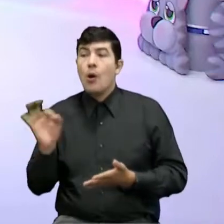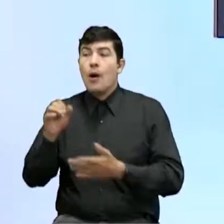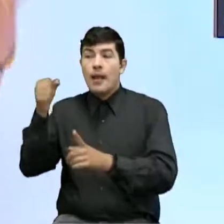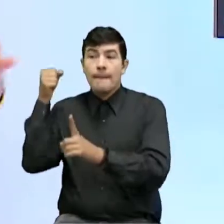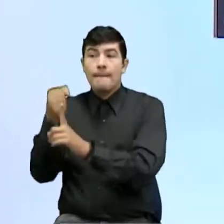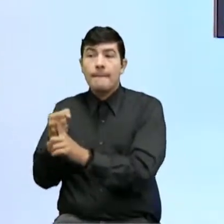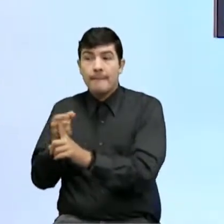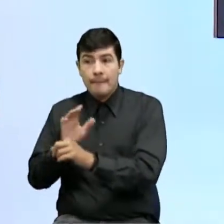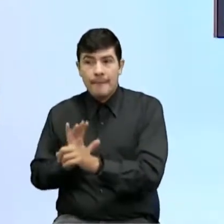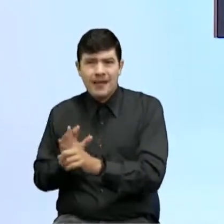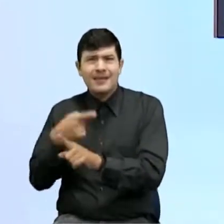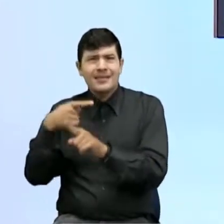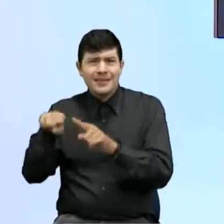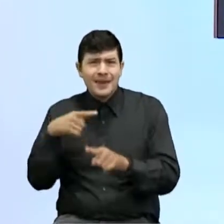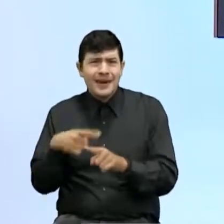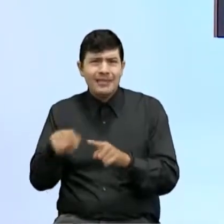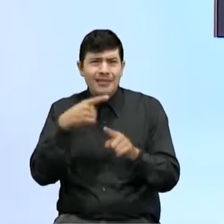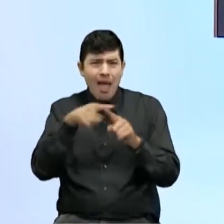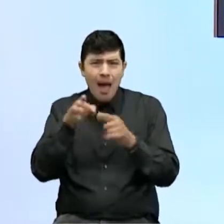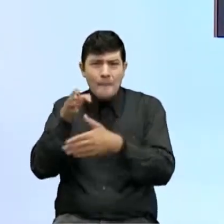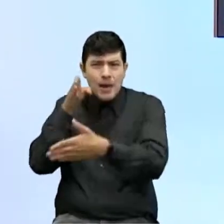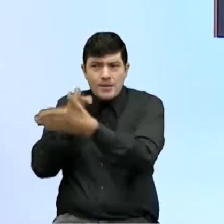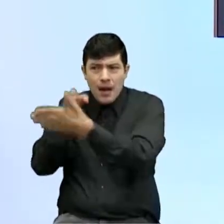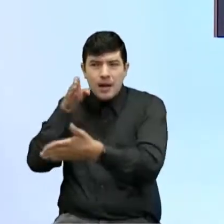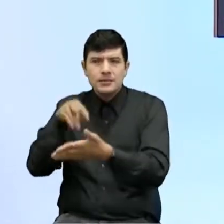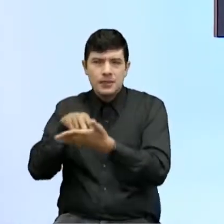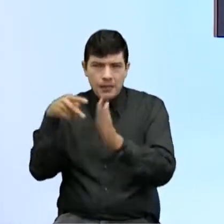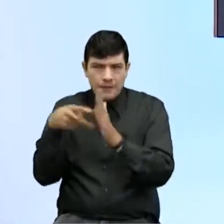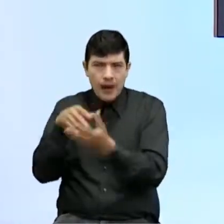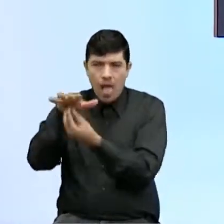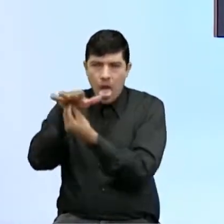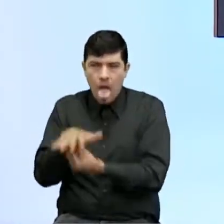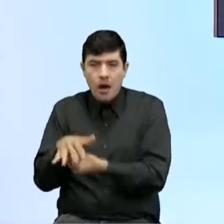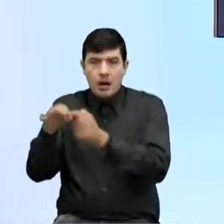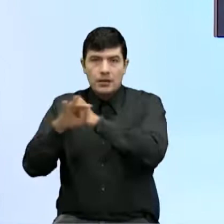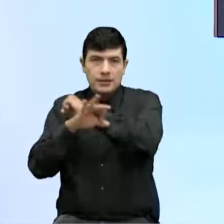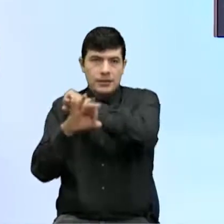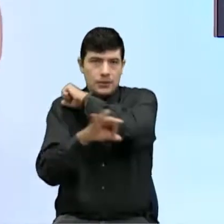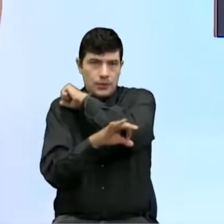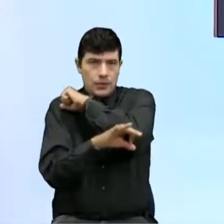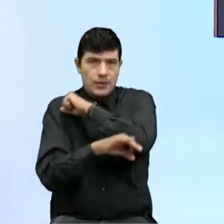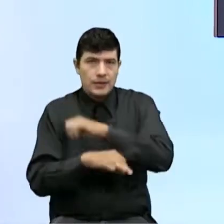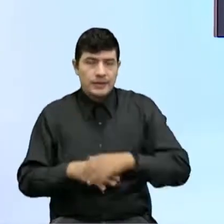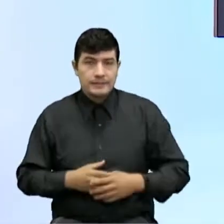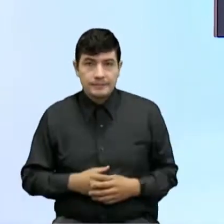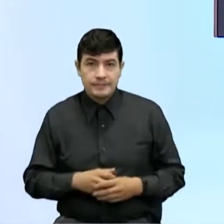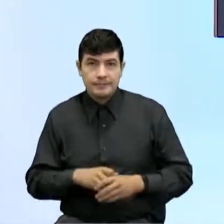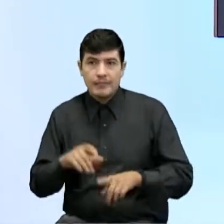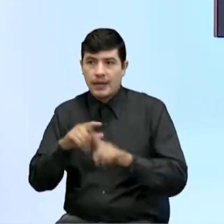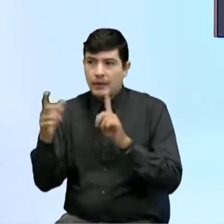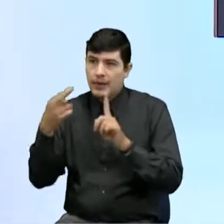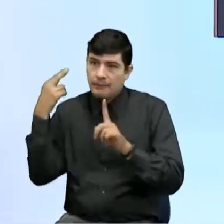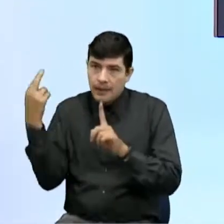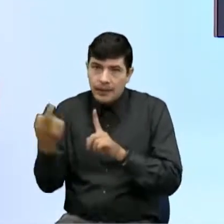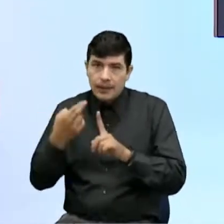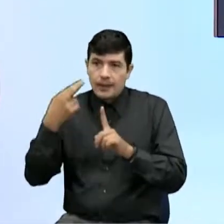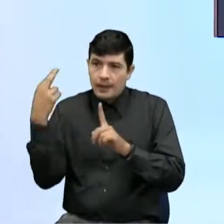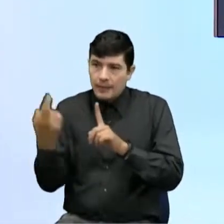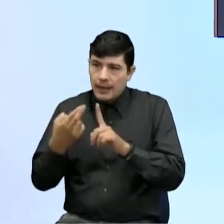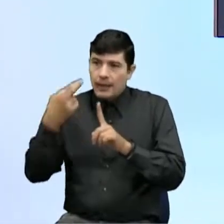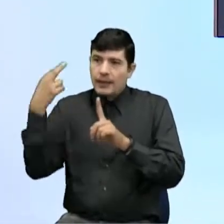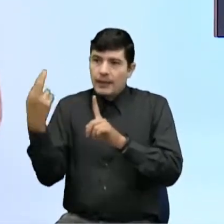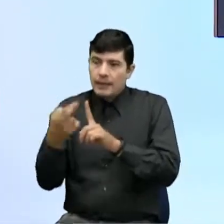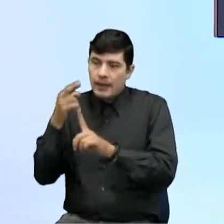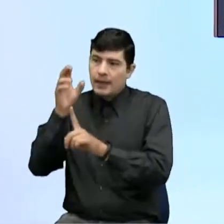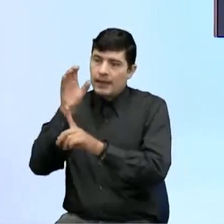O le pego una cantidad de amenazas, eso es acoso psicológico. Ya cuando se convierte en una agresión, es decir,